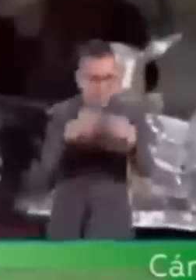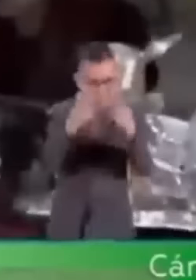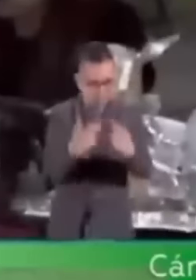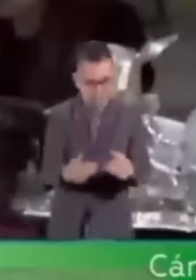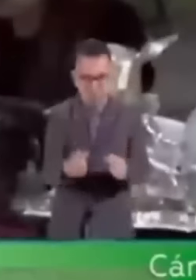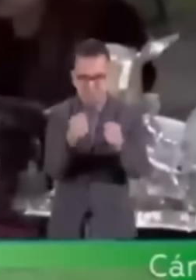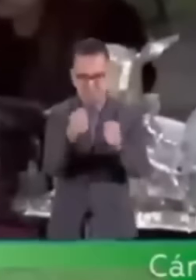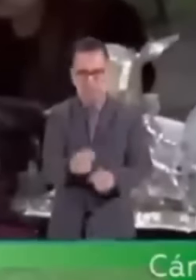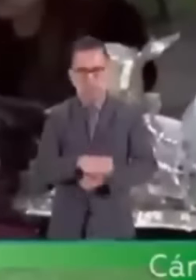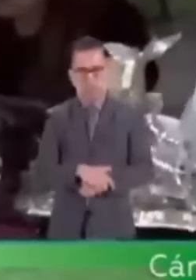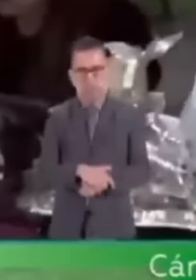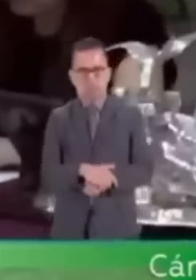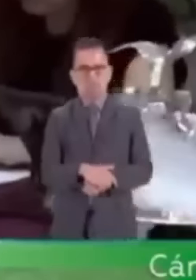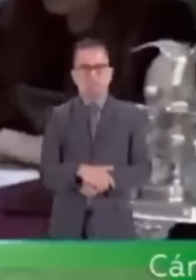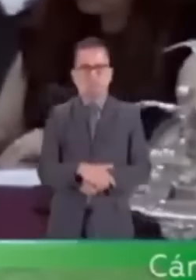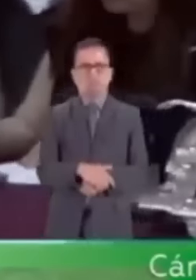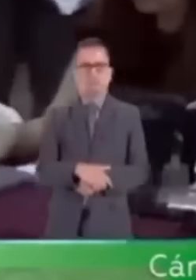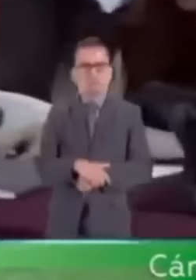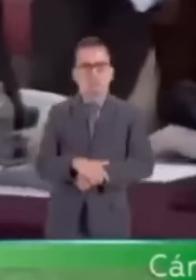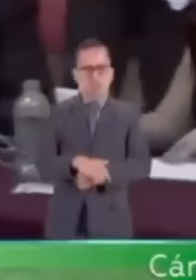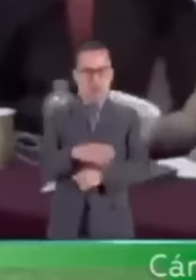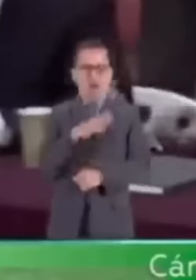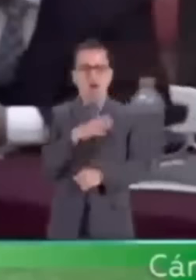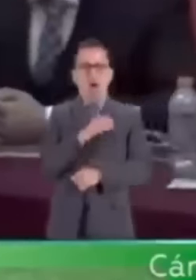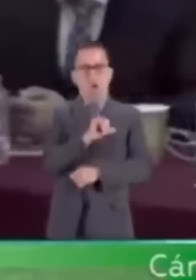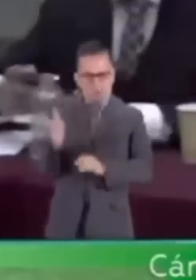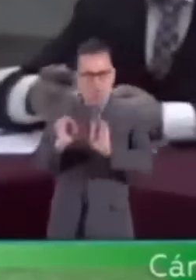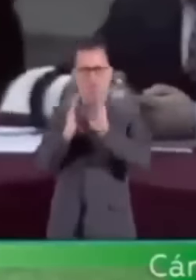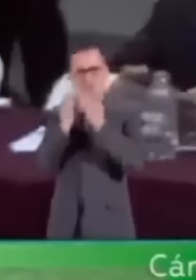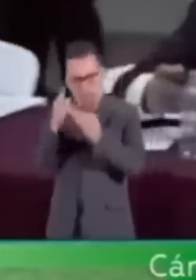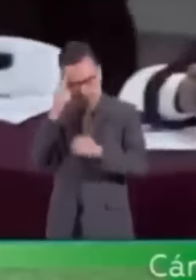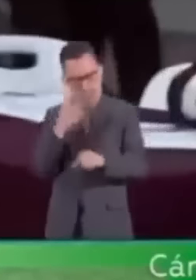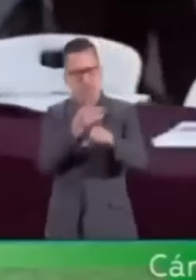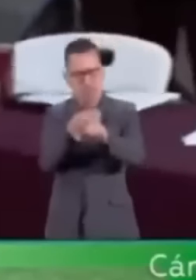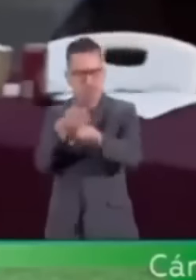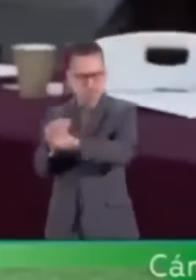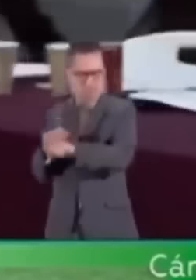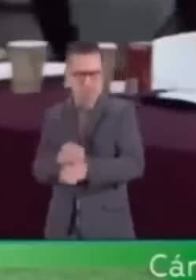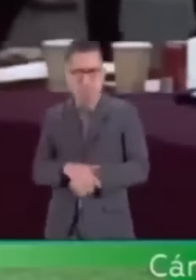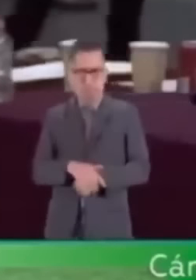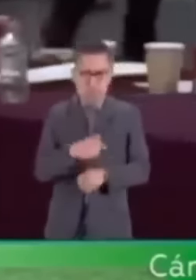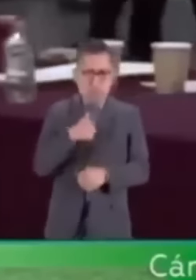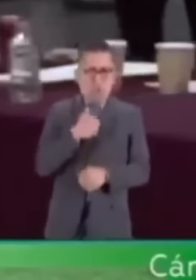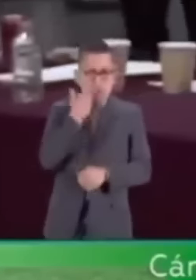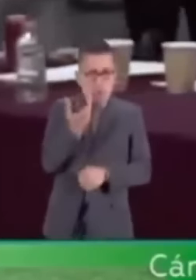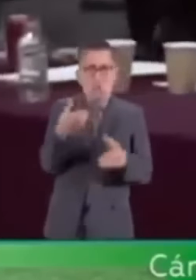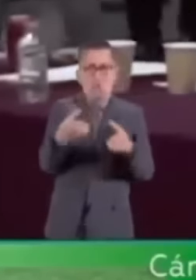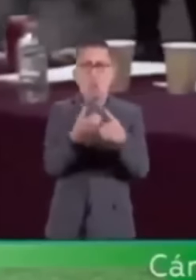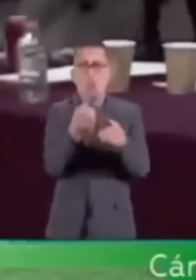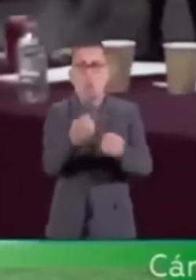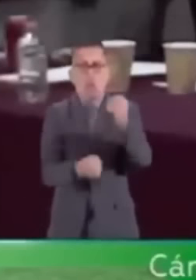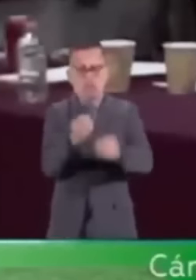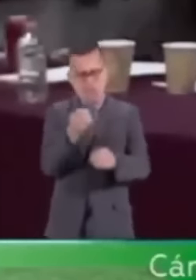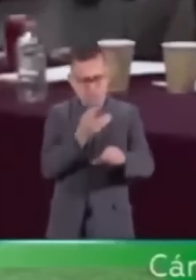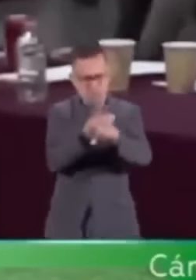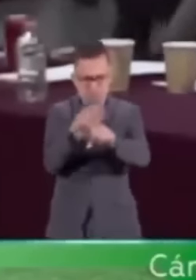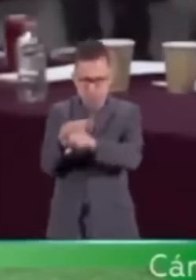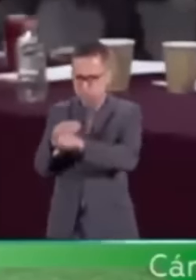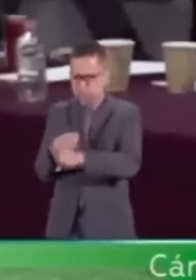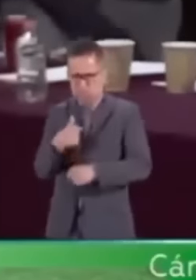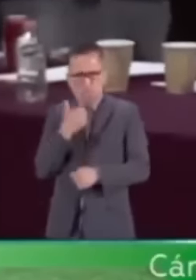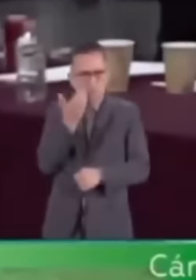hay formas diferentes. Yo sí quiero reformar al Poder Judicial. Yo sí quiero que